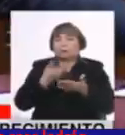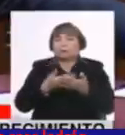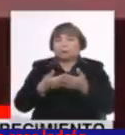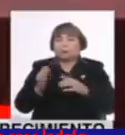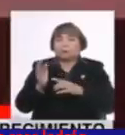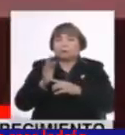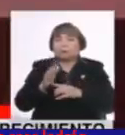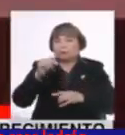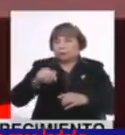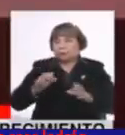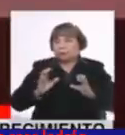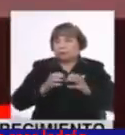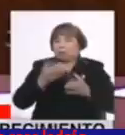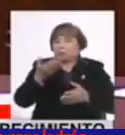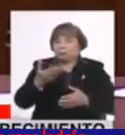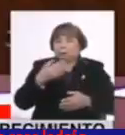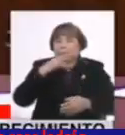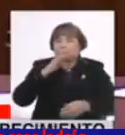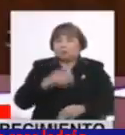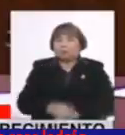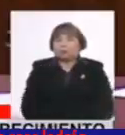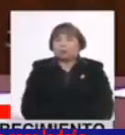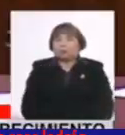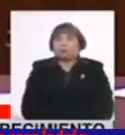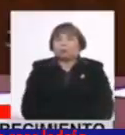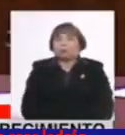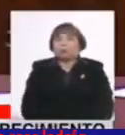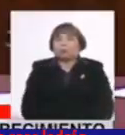se apersone ante esta comisión. Señor abogado, tiene usted el uso de la palabra.